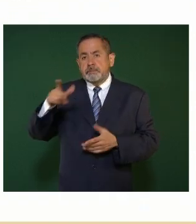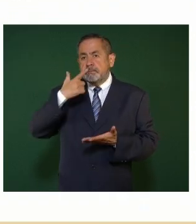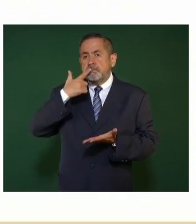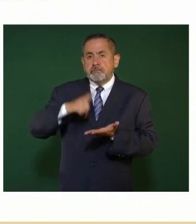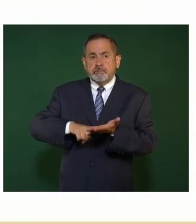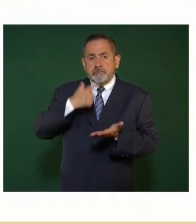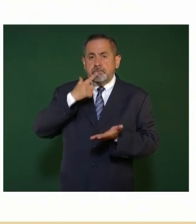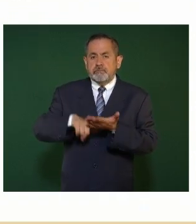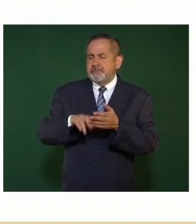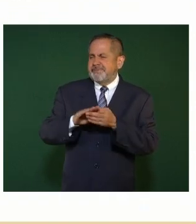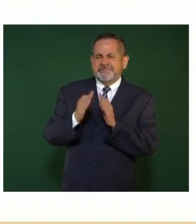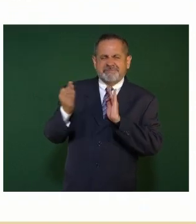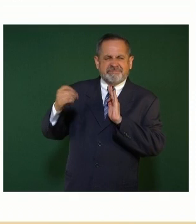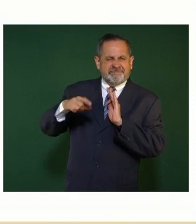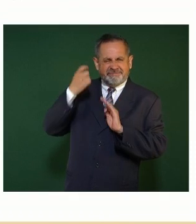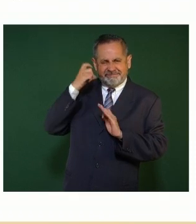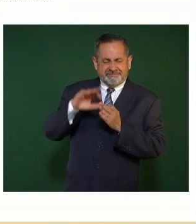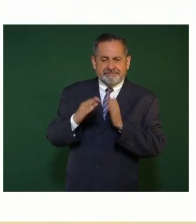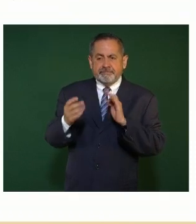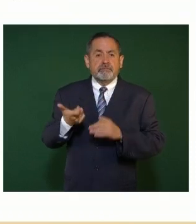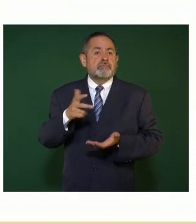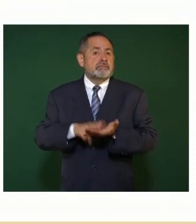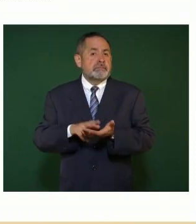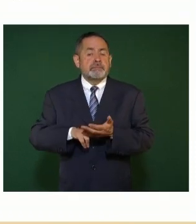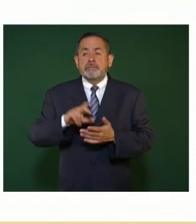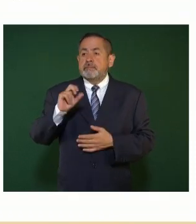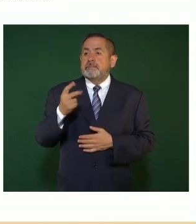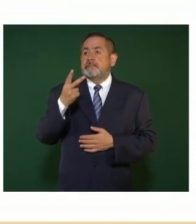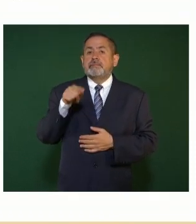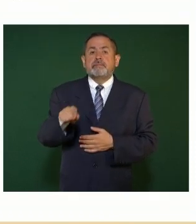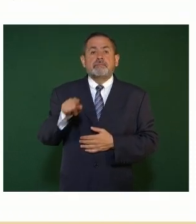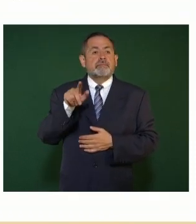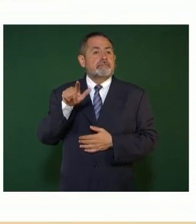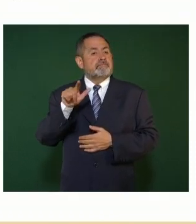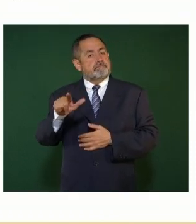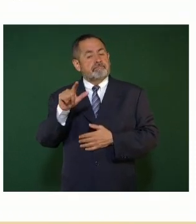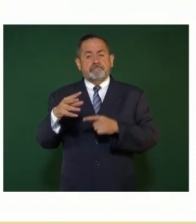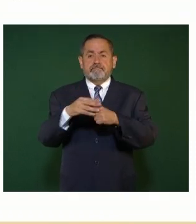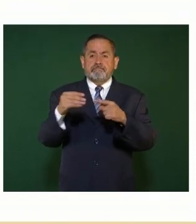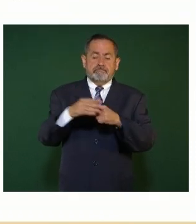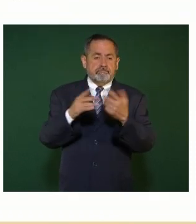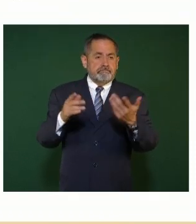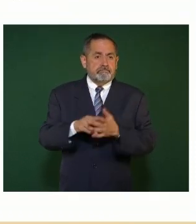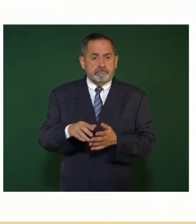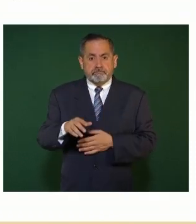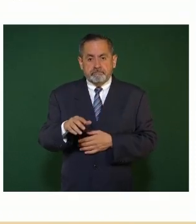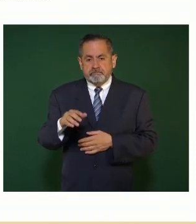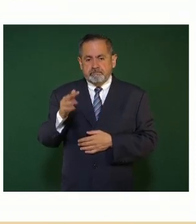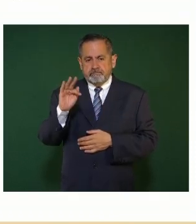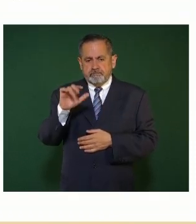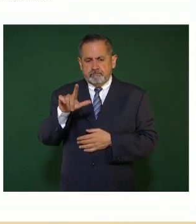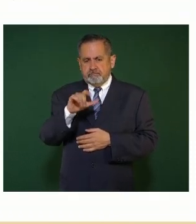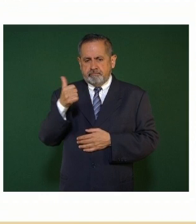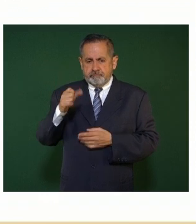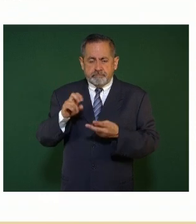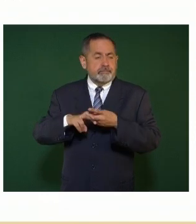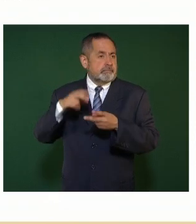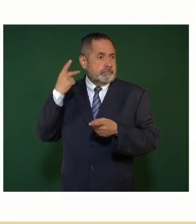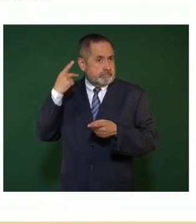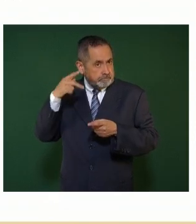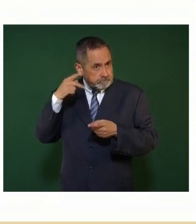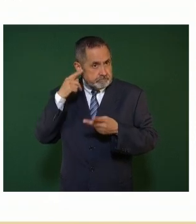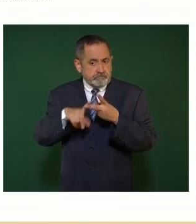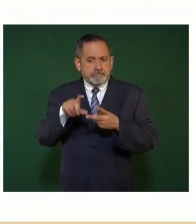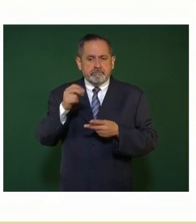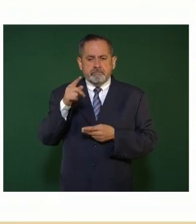aquí muy cerca de Querétaro, dio el litro en 22 pesos con 17 centavos, Full Gas en 21.99 en Puebla y